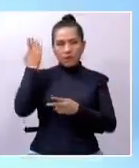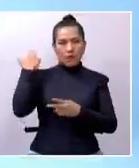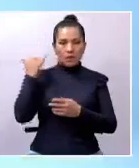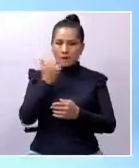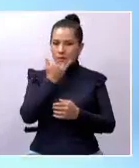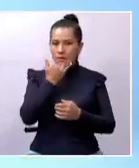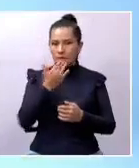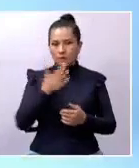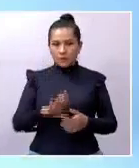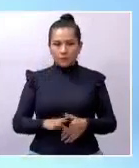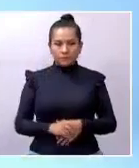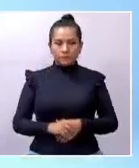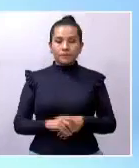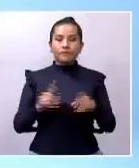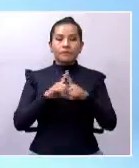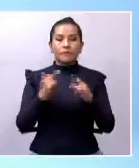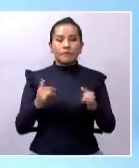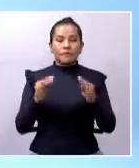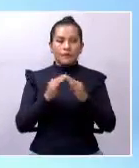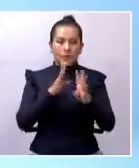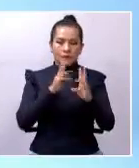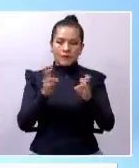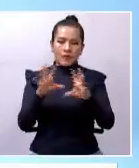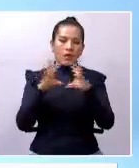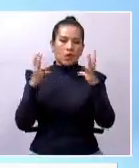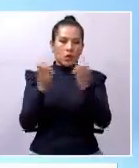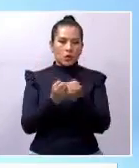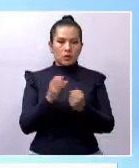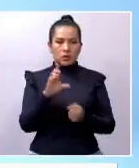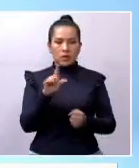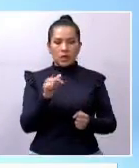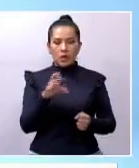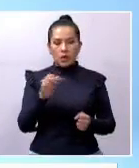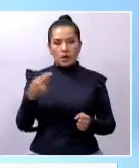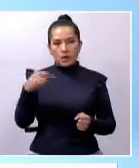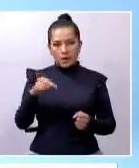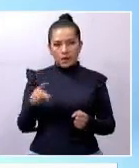Y bien, ahora hablemos del Congreso de la Ucaña y del fallo de un juzgado de...